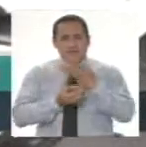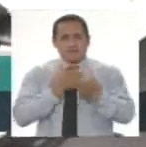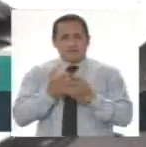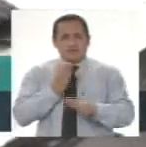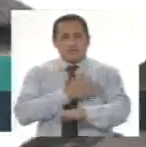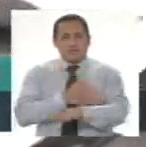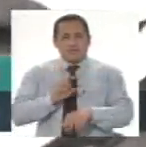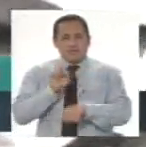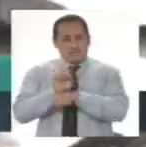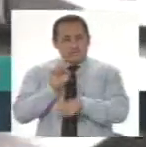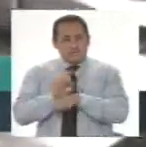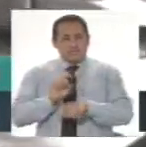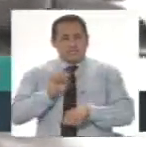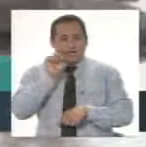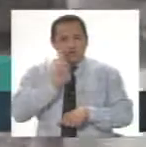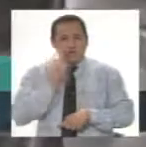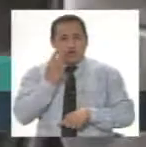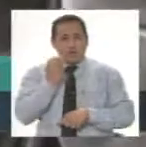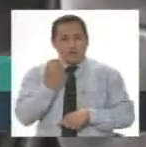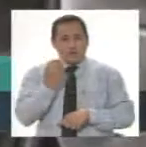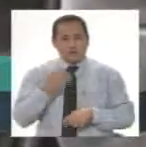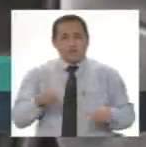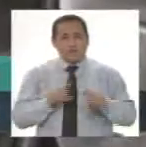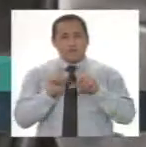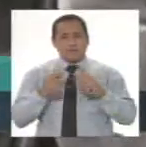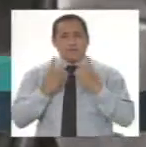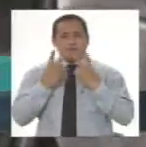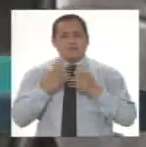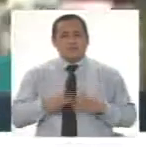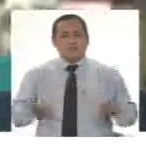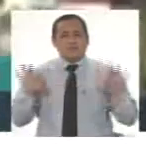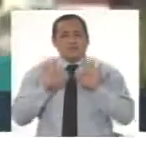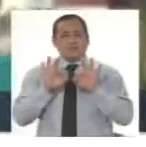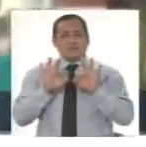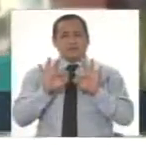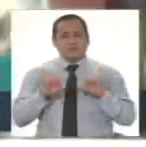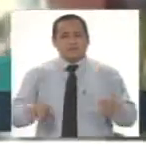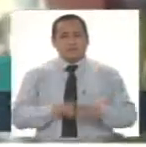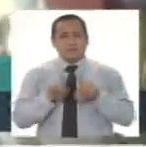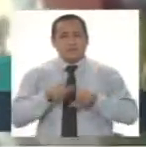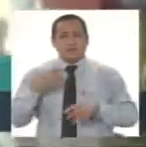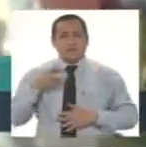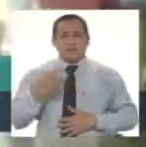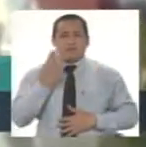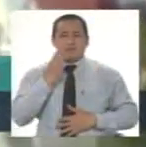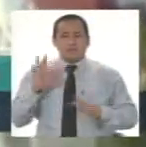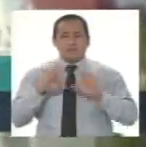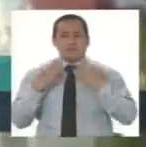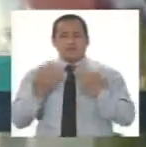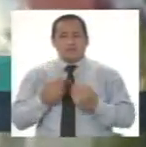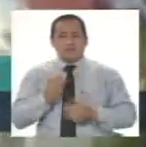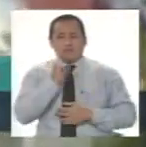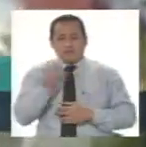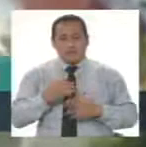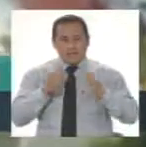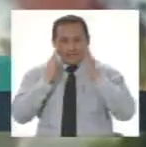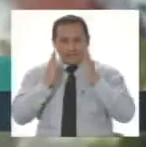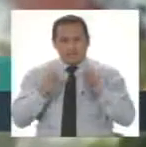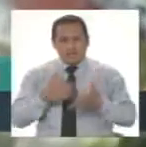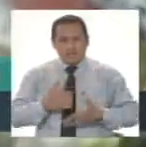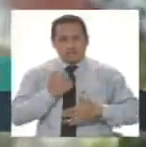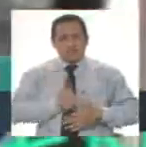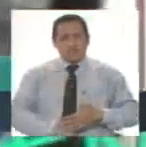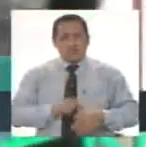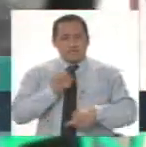en salud sexual y reproductiva para los adolescentes es una de las causas. Los padres de familia todavía les cuesta mucho orientar a sus hijos